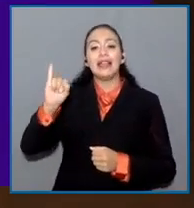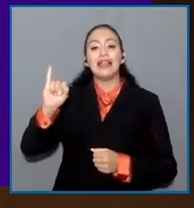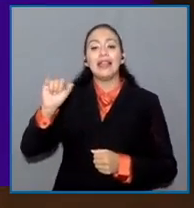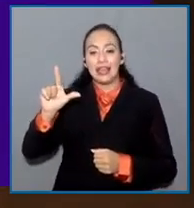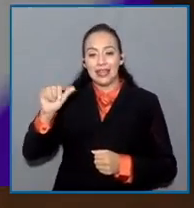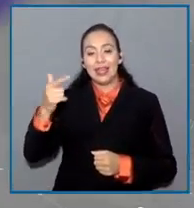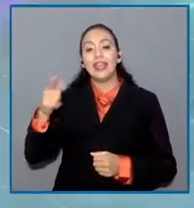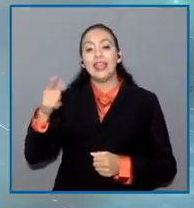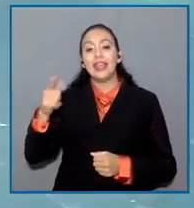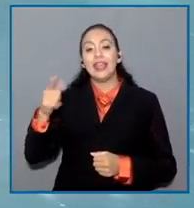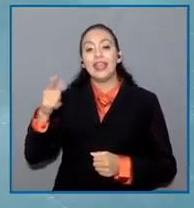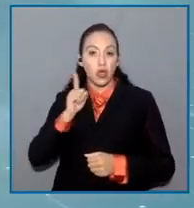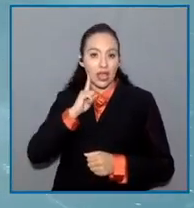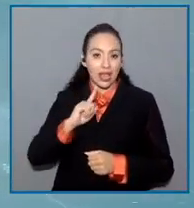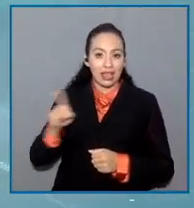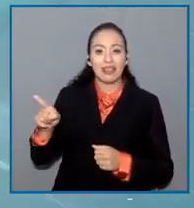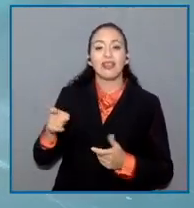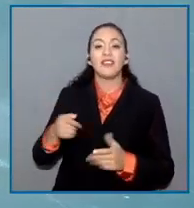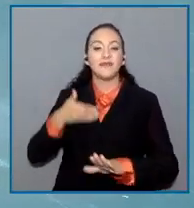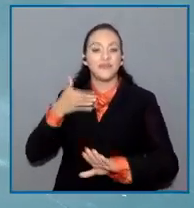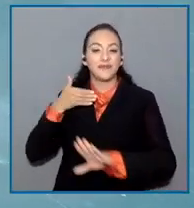campaña.